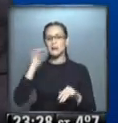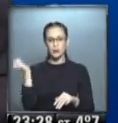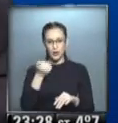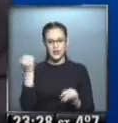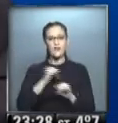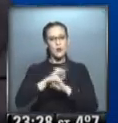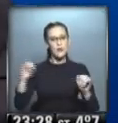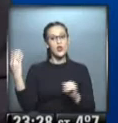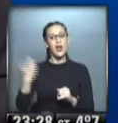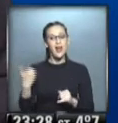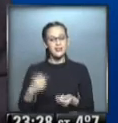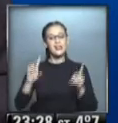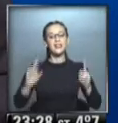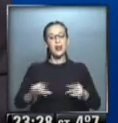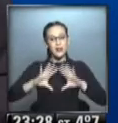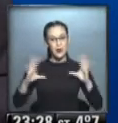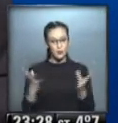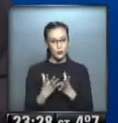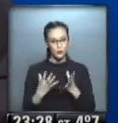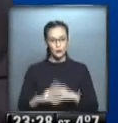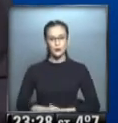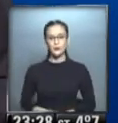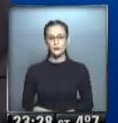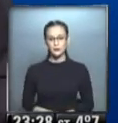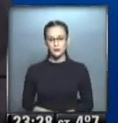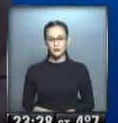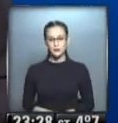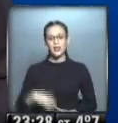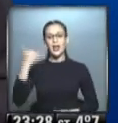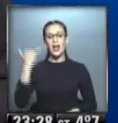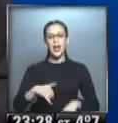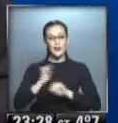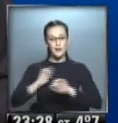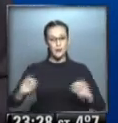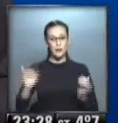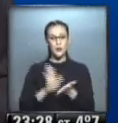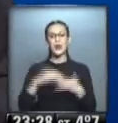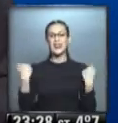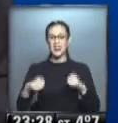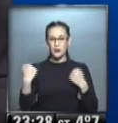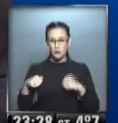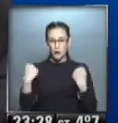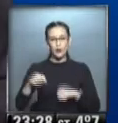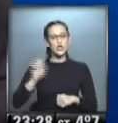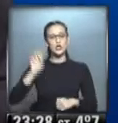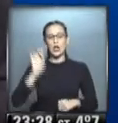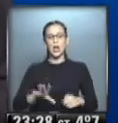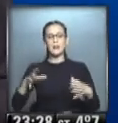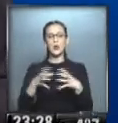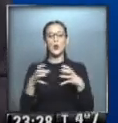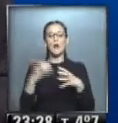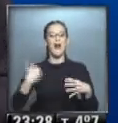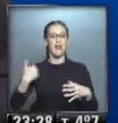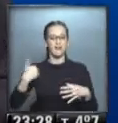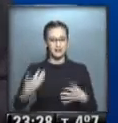que ha ocurrido en la Argentina, en el mundo. Y por supuesto hay información de deporte, no solo de la selección